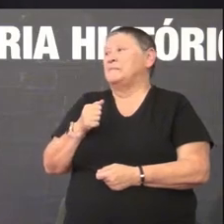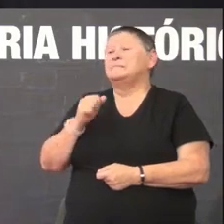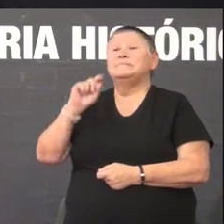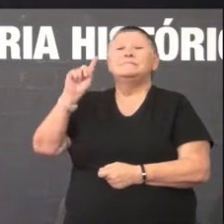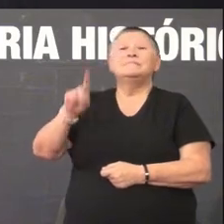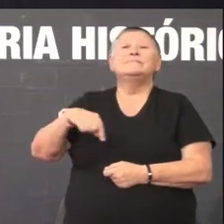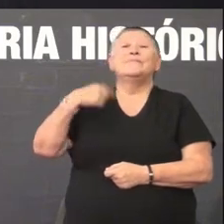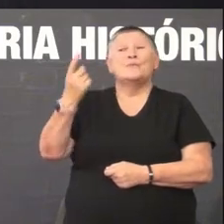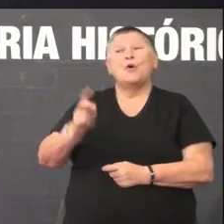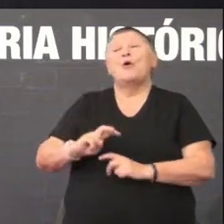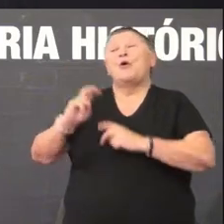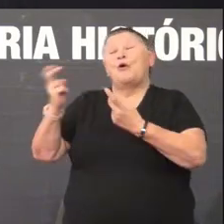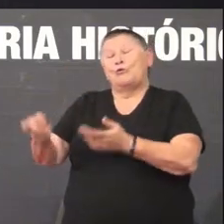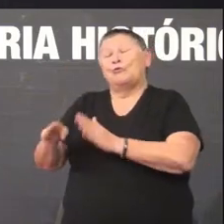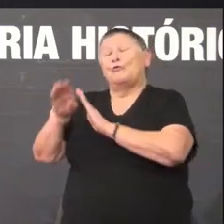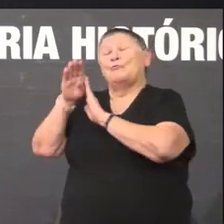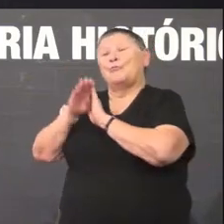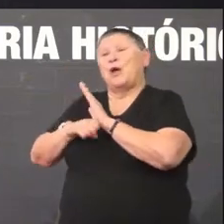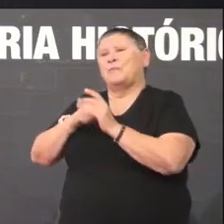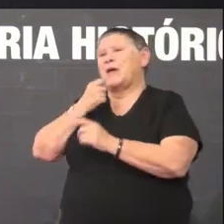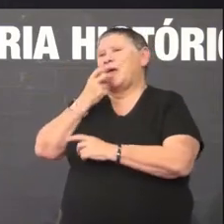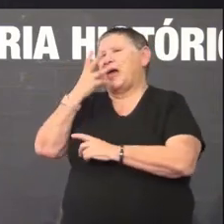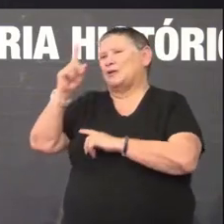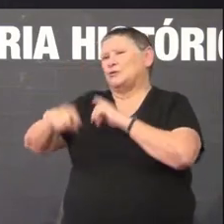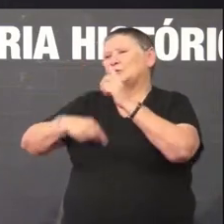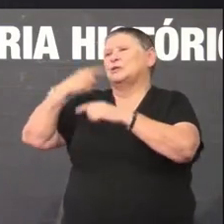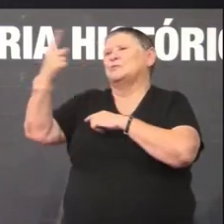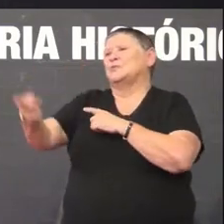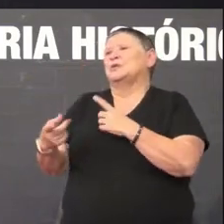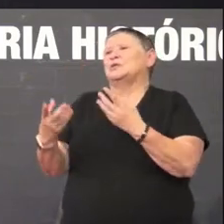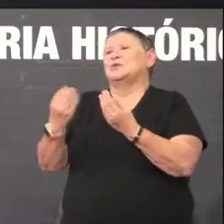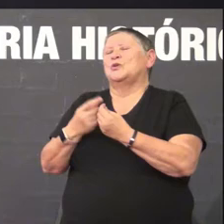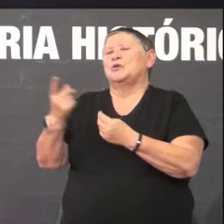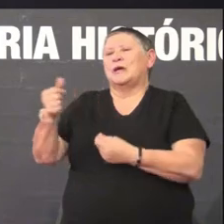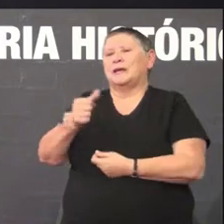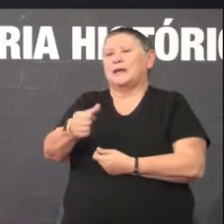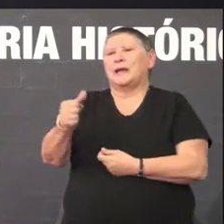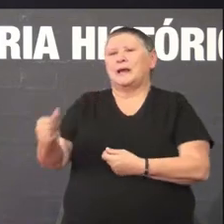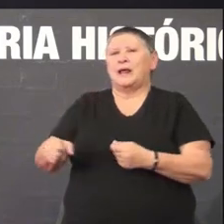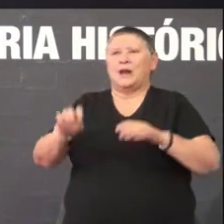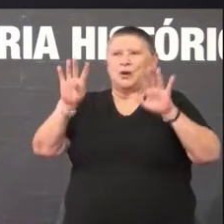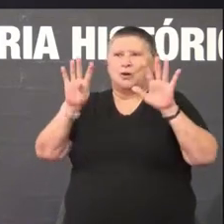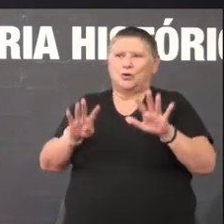le dieron otro programa más, años después en Canal Nou,